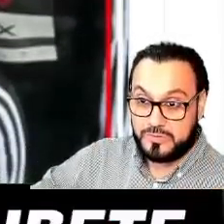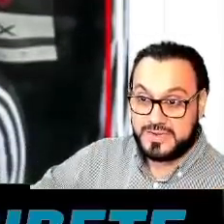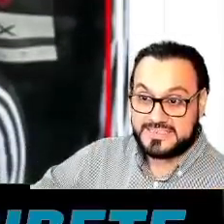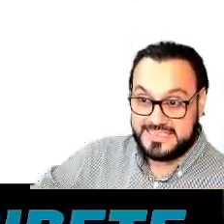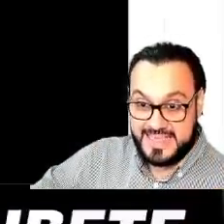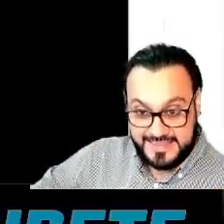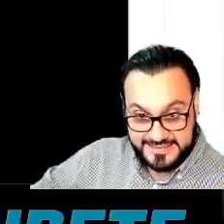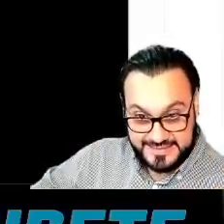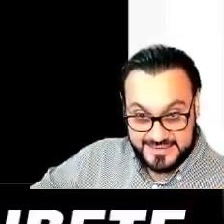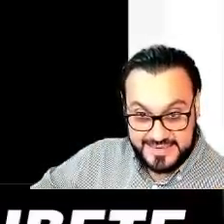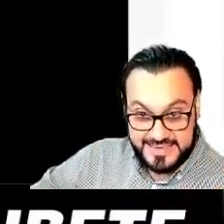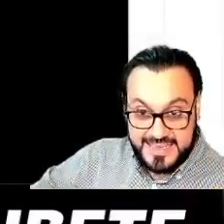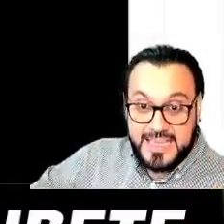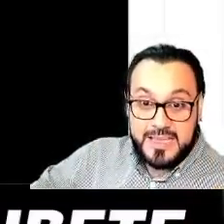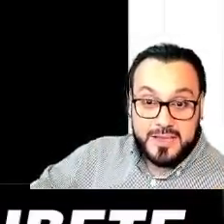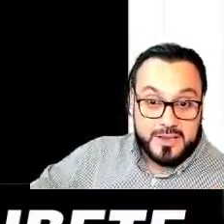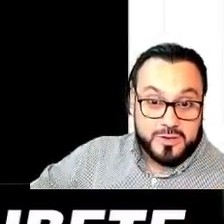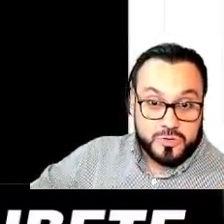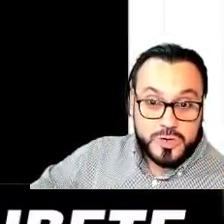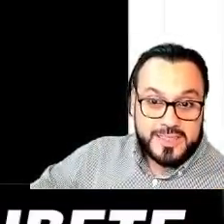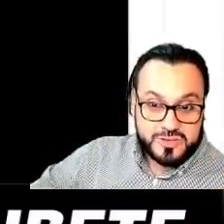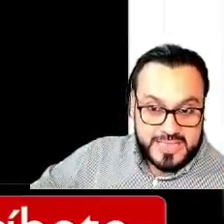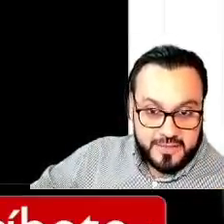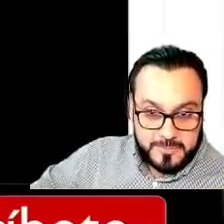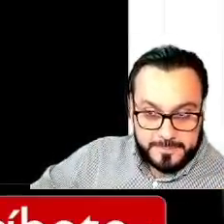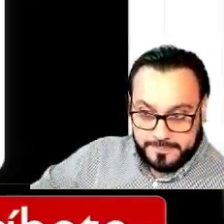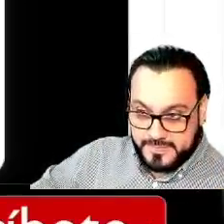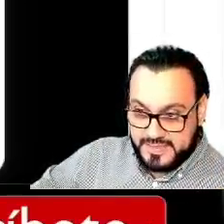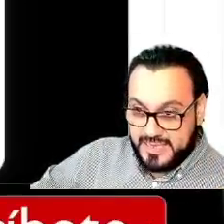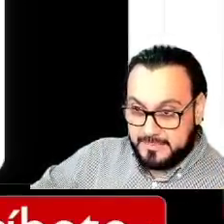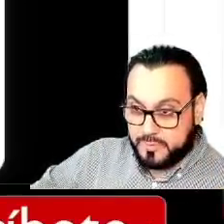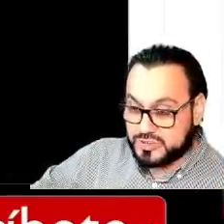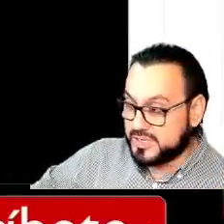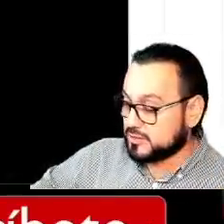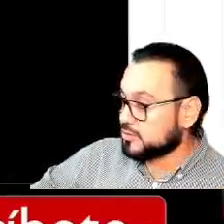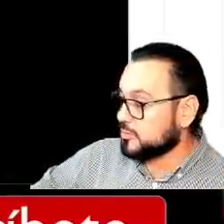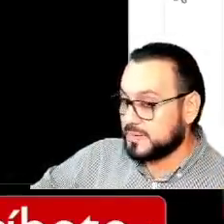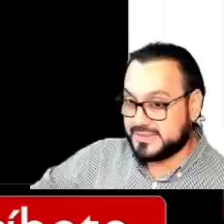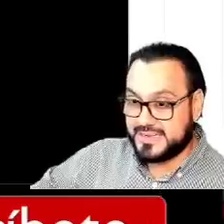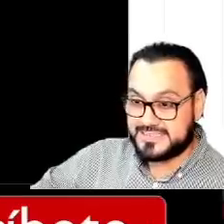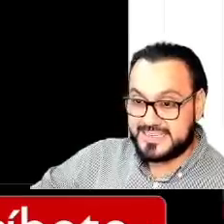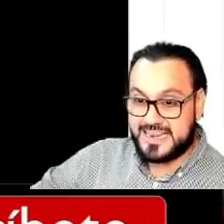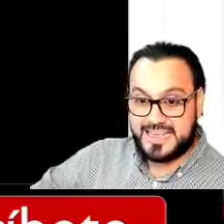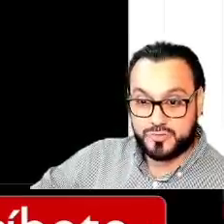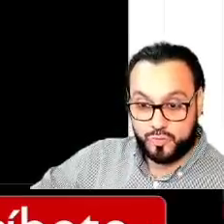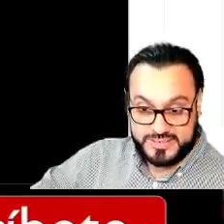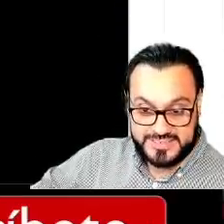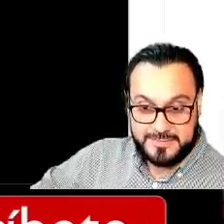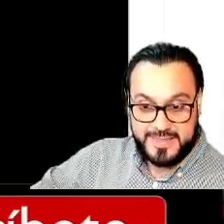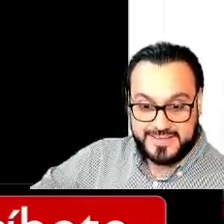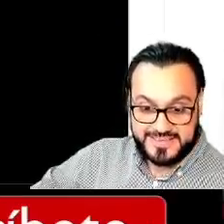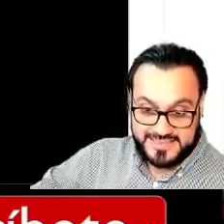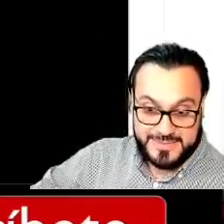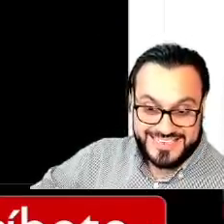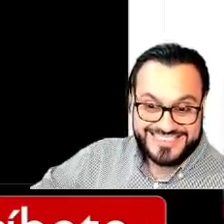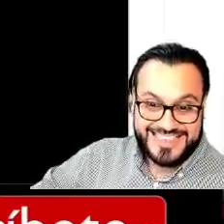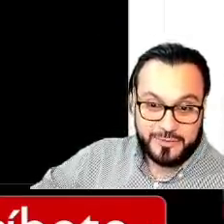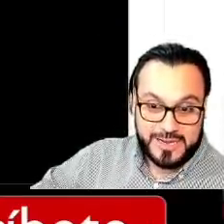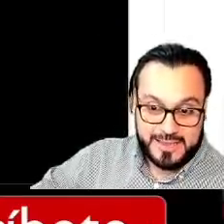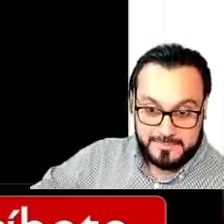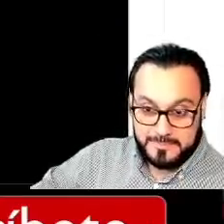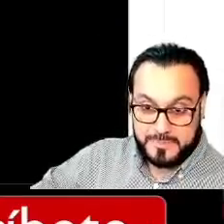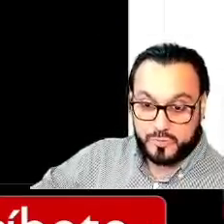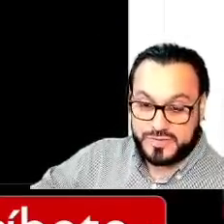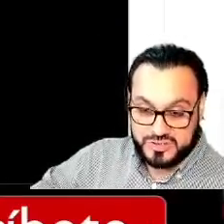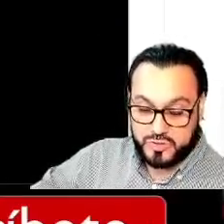2 medallas de oro. Felicidades. Nuria Diosdado, quien por cierto pertenece a las Fuerzas Armadas y también es